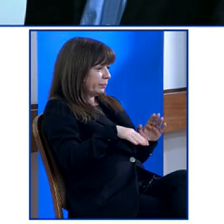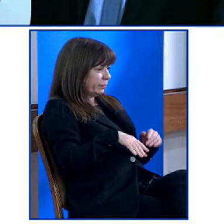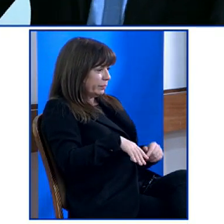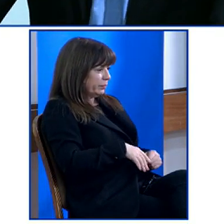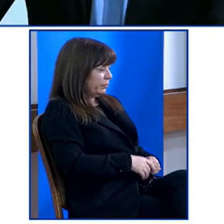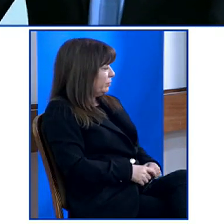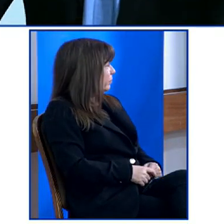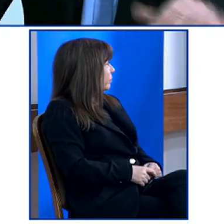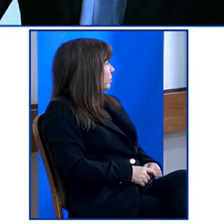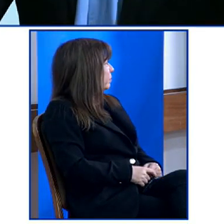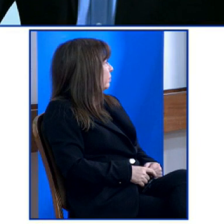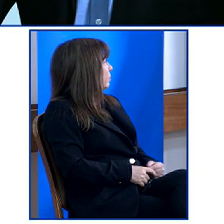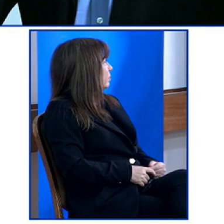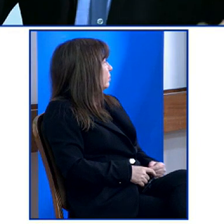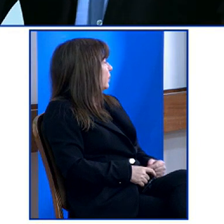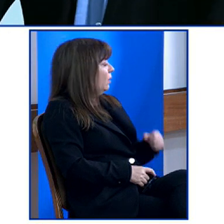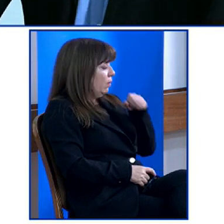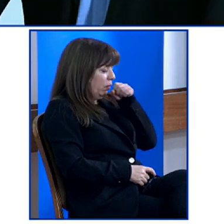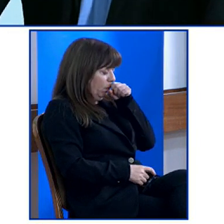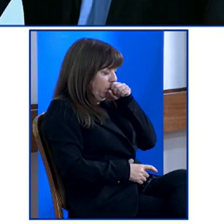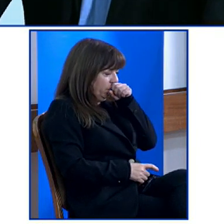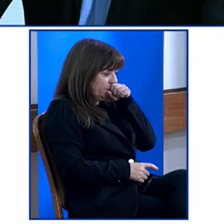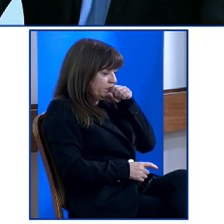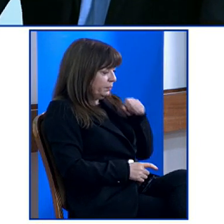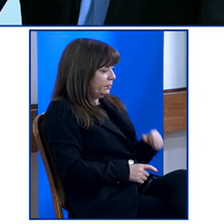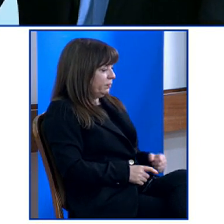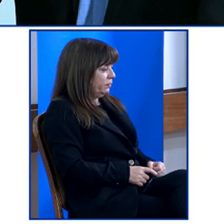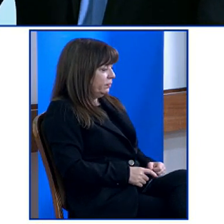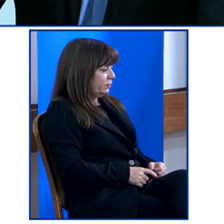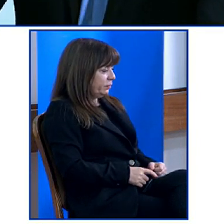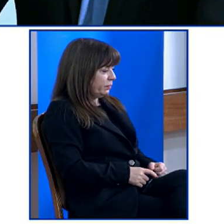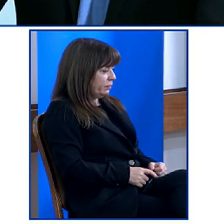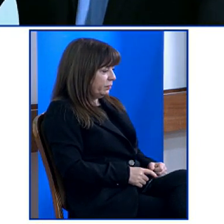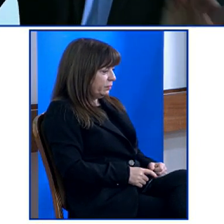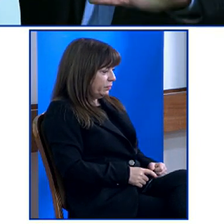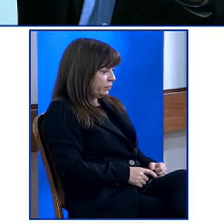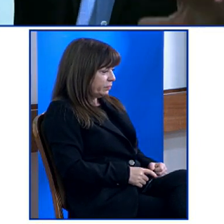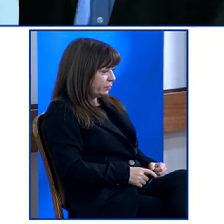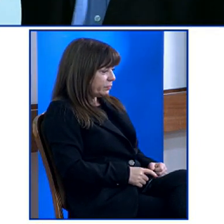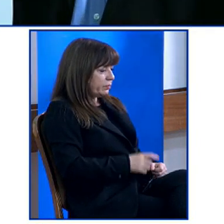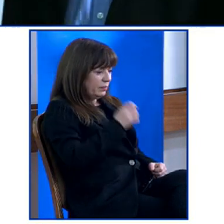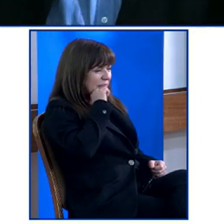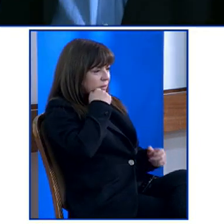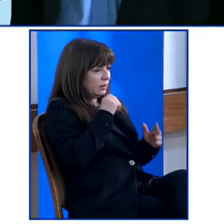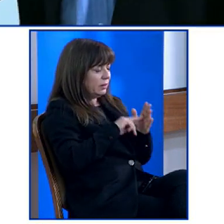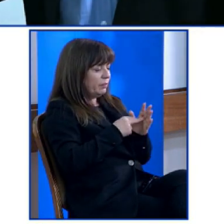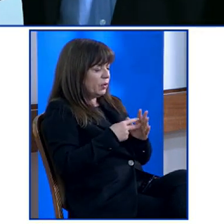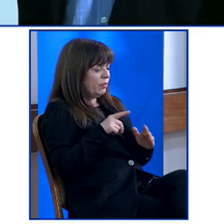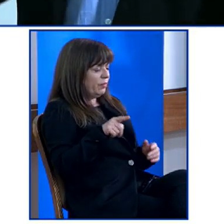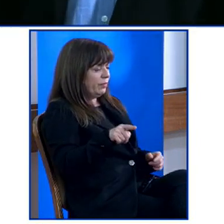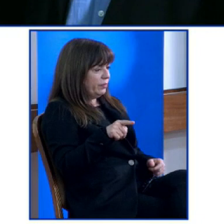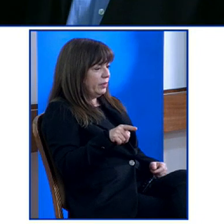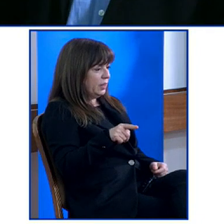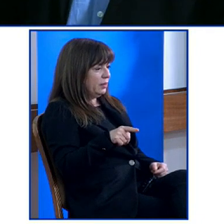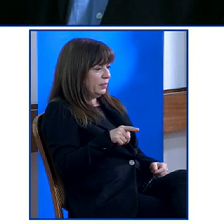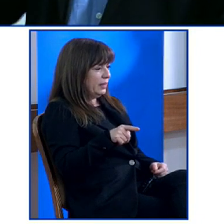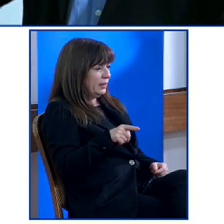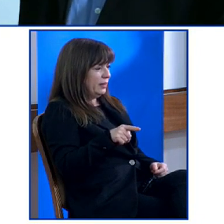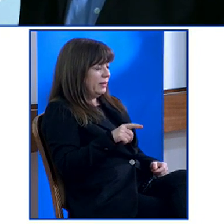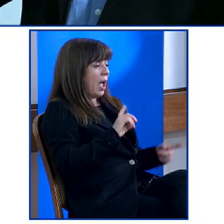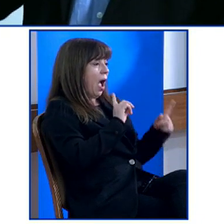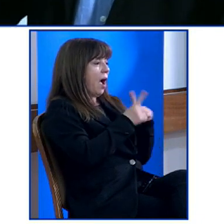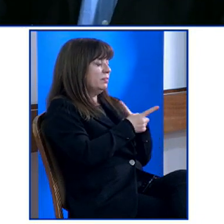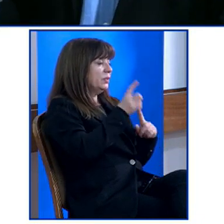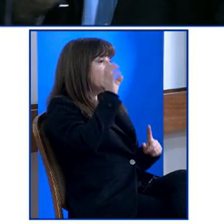ese extremo frío, porque también significa un problema. Ahora, eso en general con el cambio